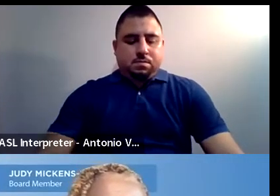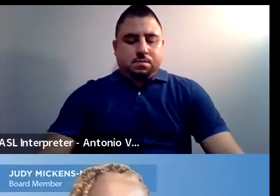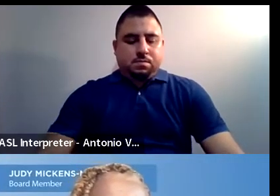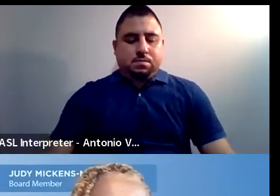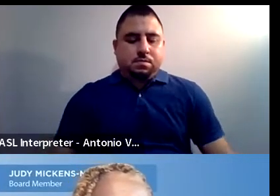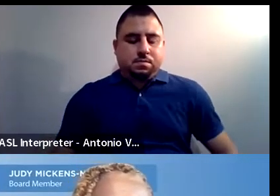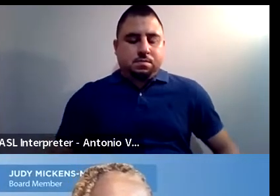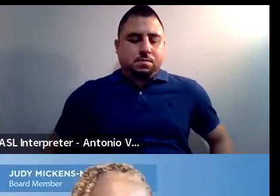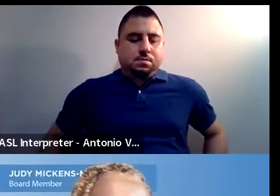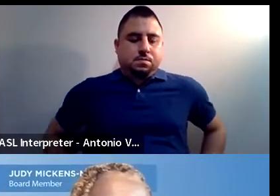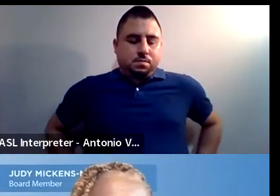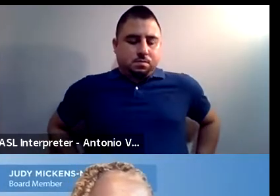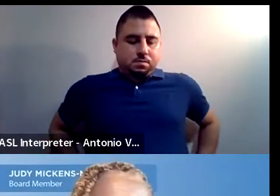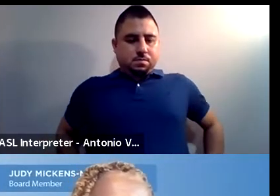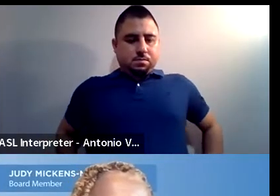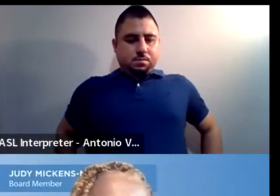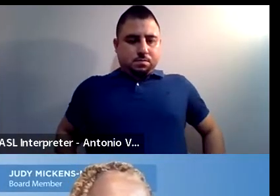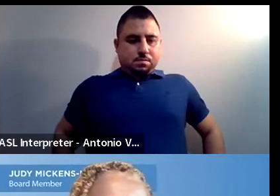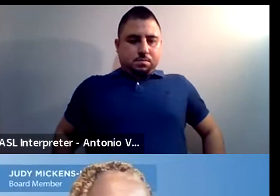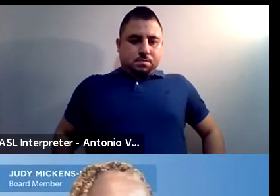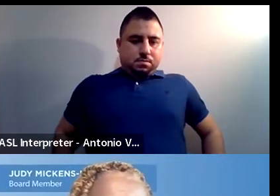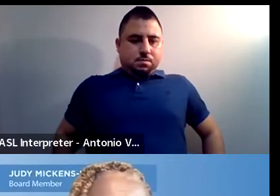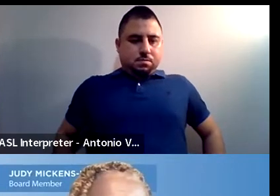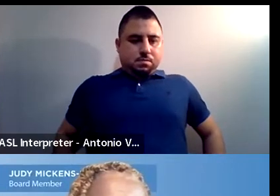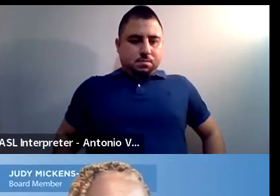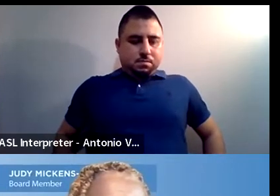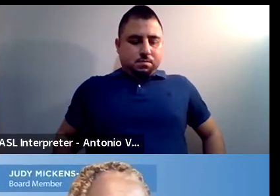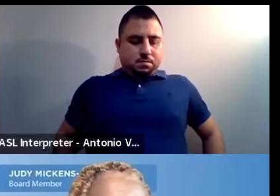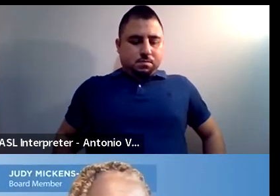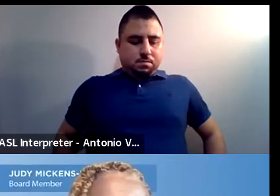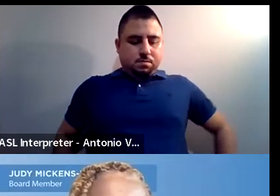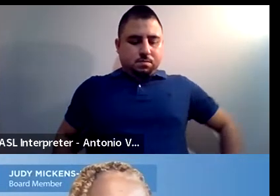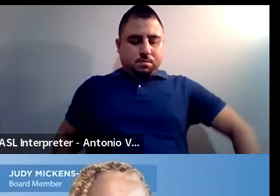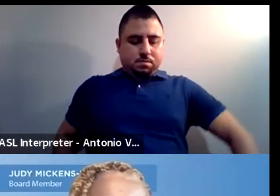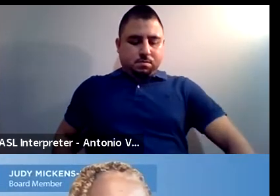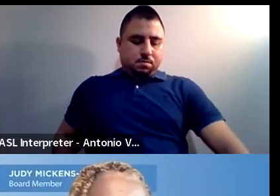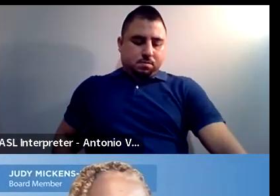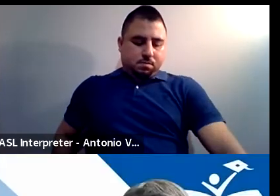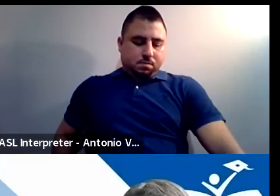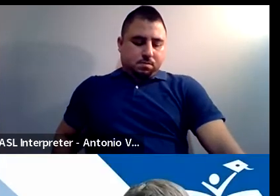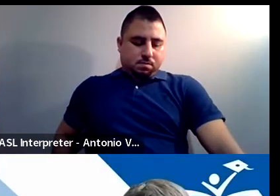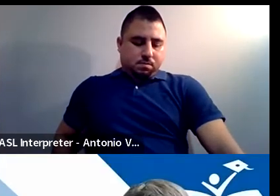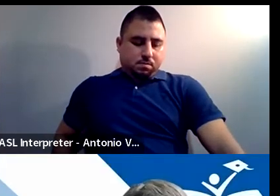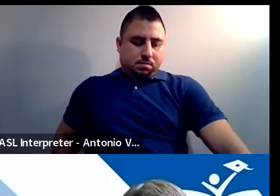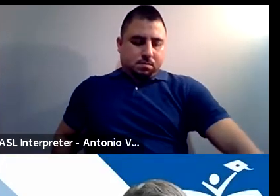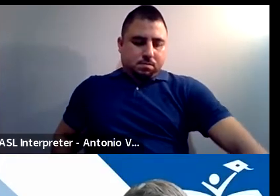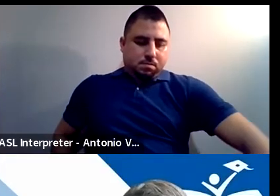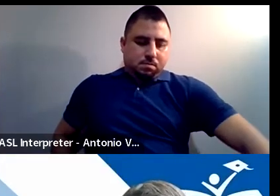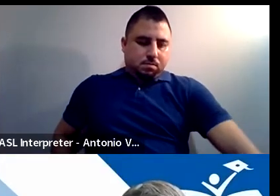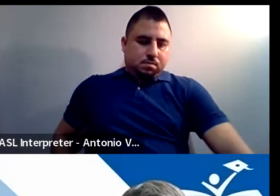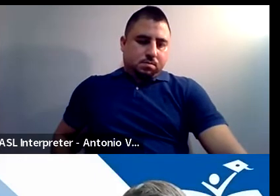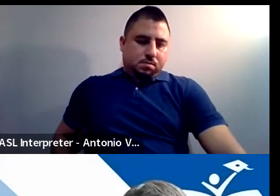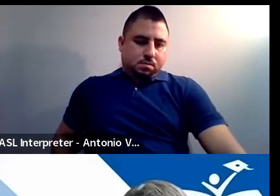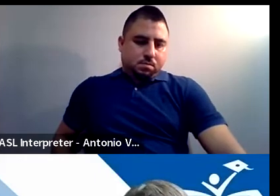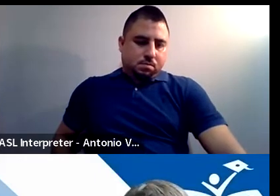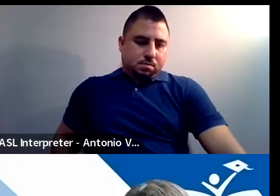siempre. Actualmente son aproximadamente 20 estudiantes y en la escuela donde a él